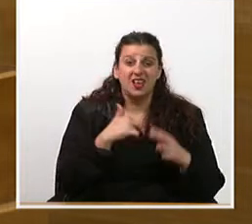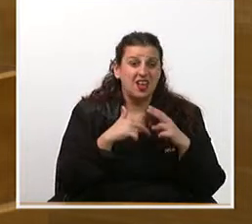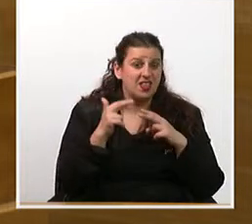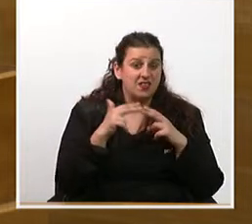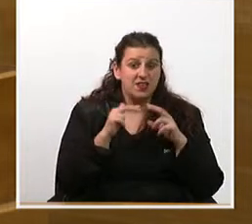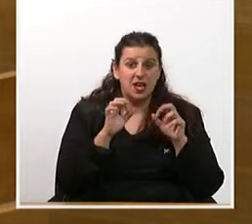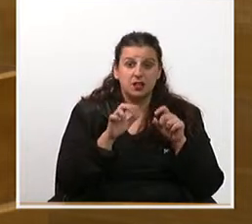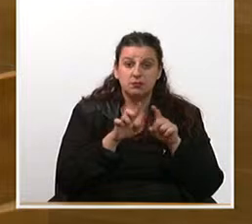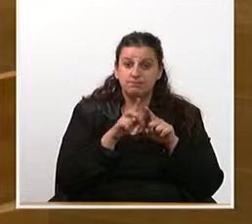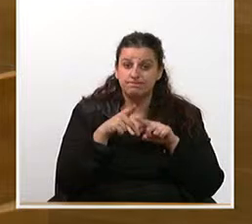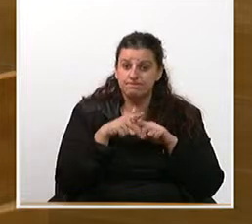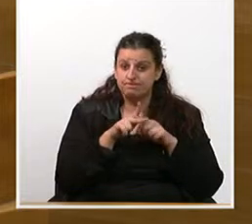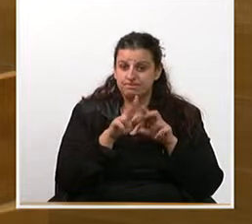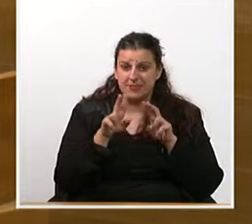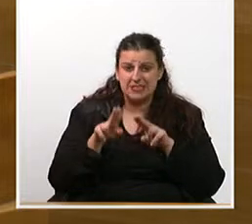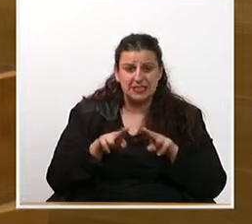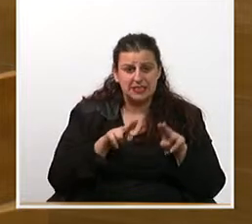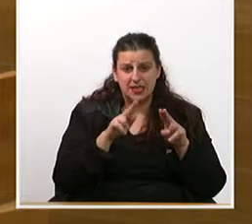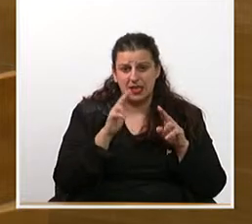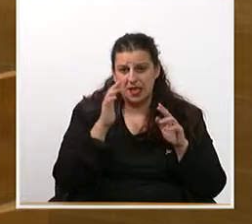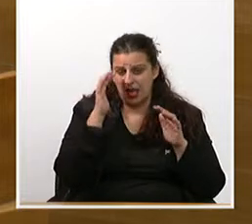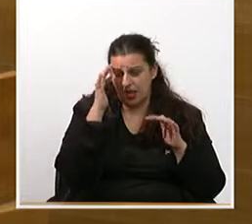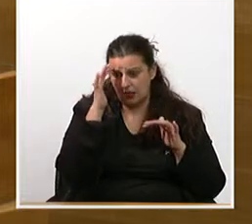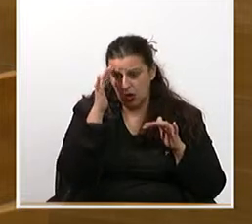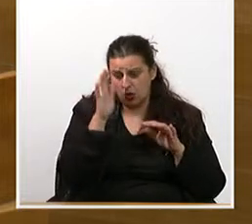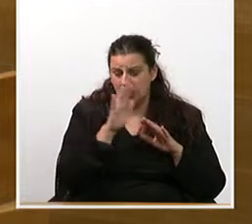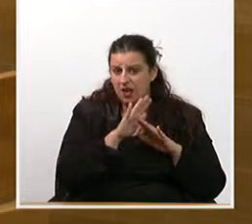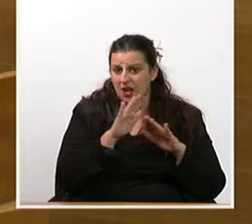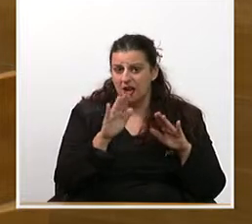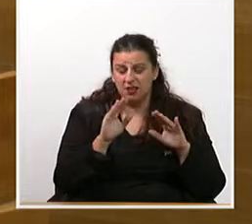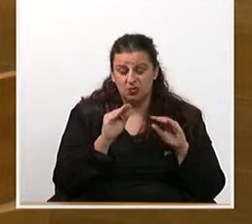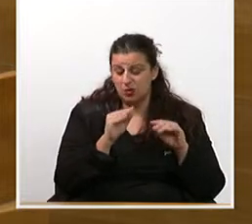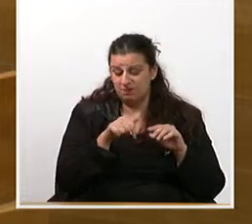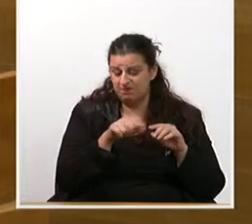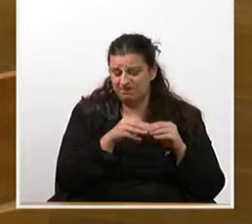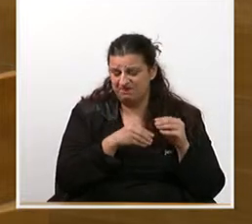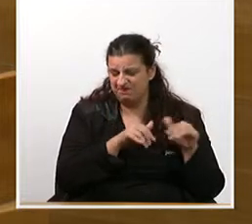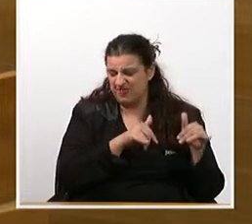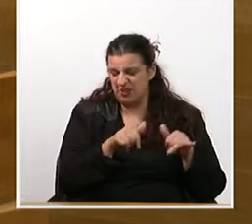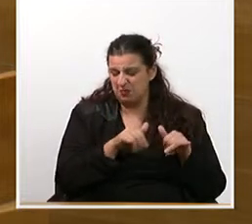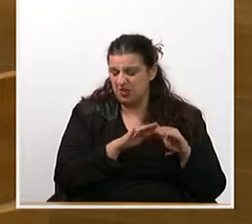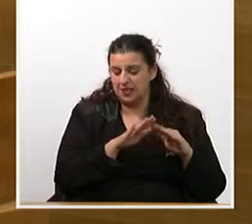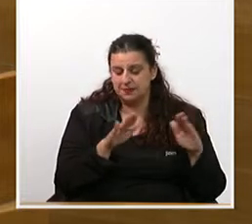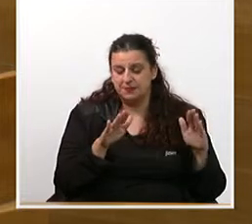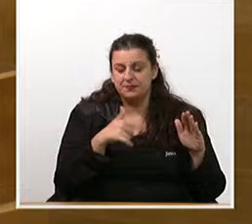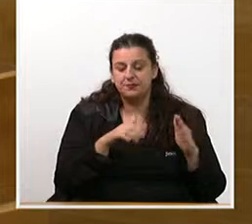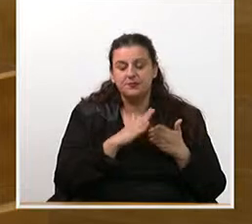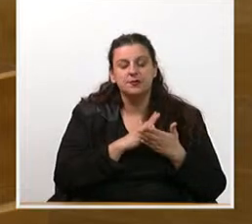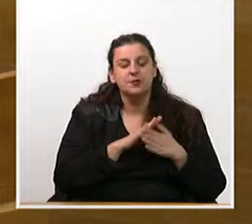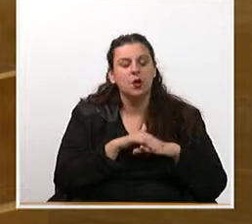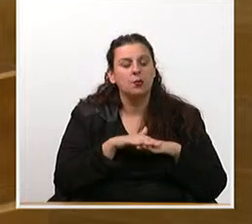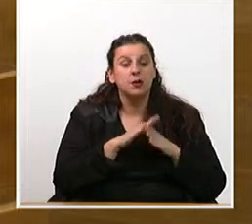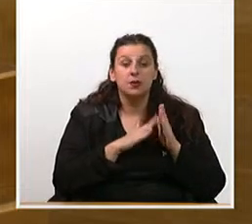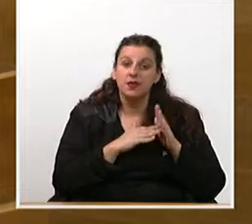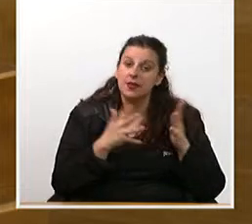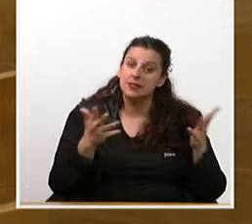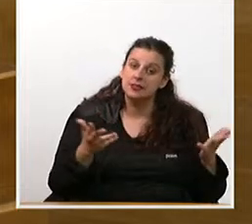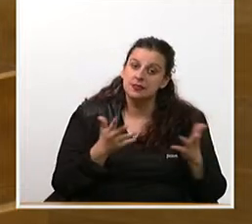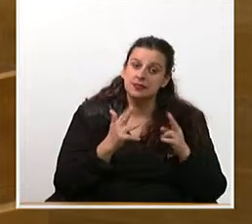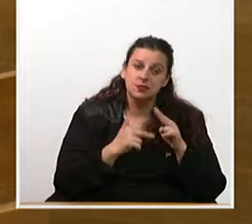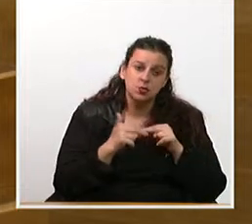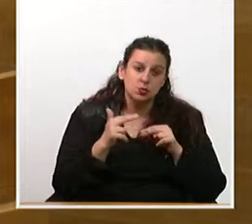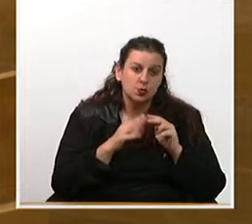herramienta sectaria e ideológica tal como la manejaron ustedes y desde el consell lo que vamos a hacer es impulsar la construcción y